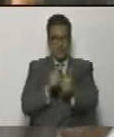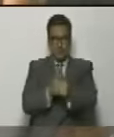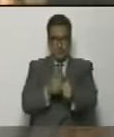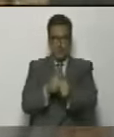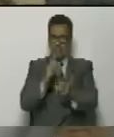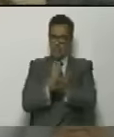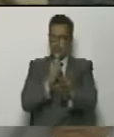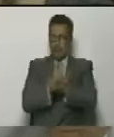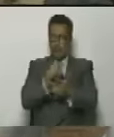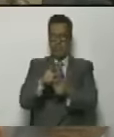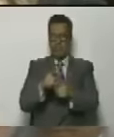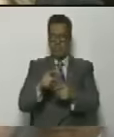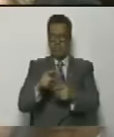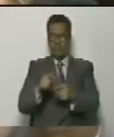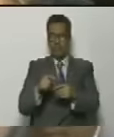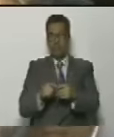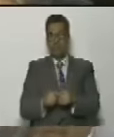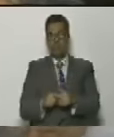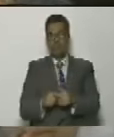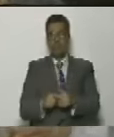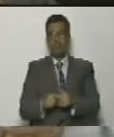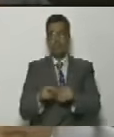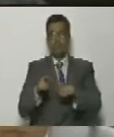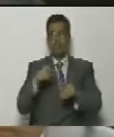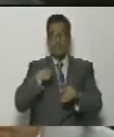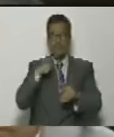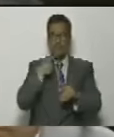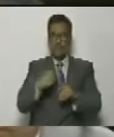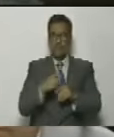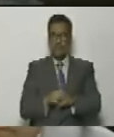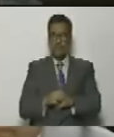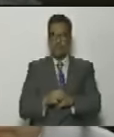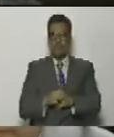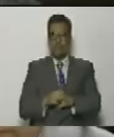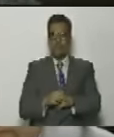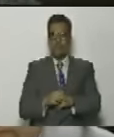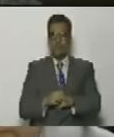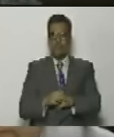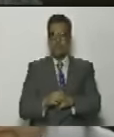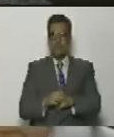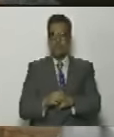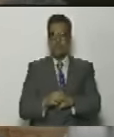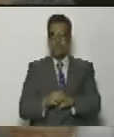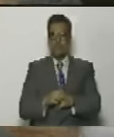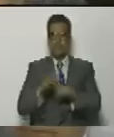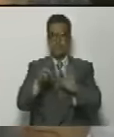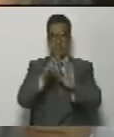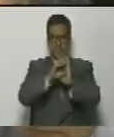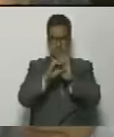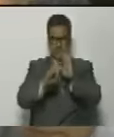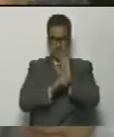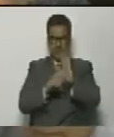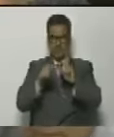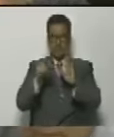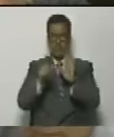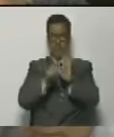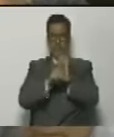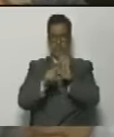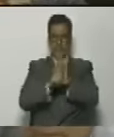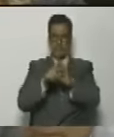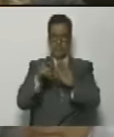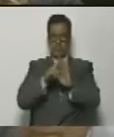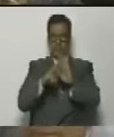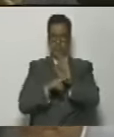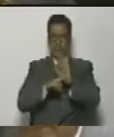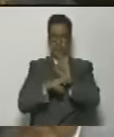estrictamente a los requerimientos, a las exigencias que en la Constitución, en la ley, en los